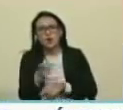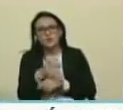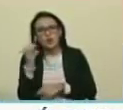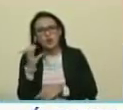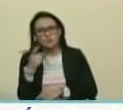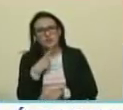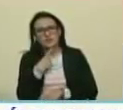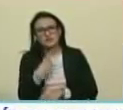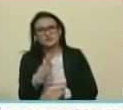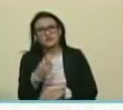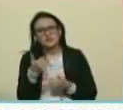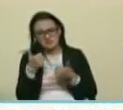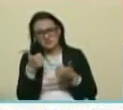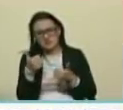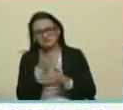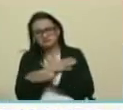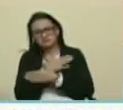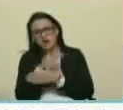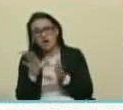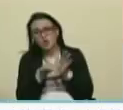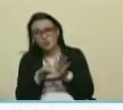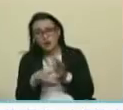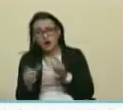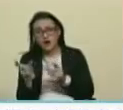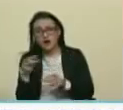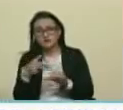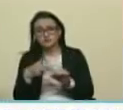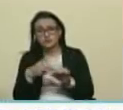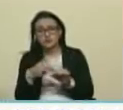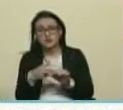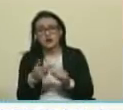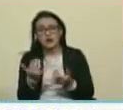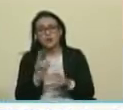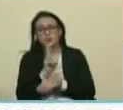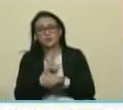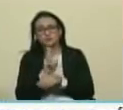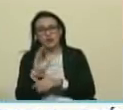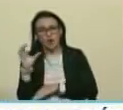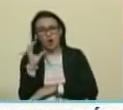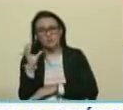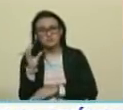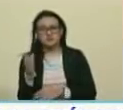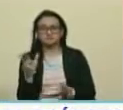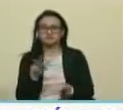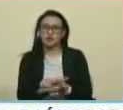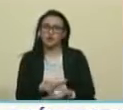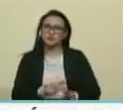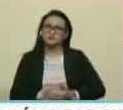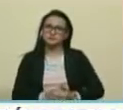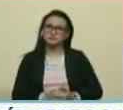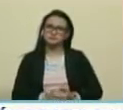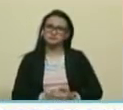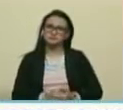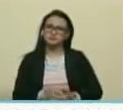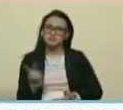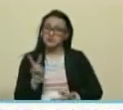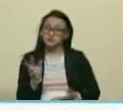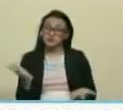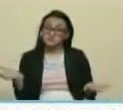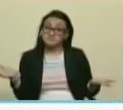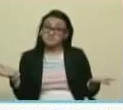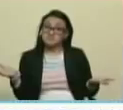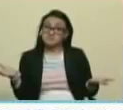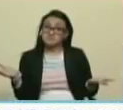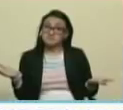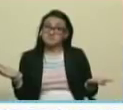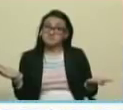que está bien que se roben esa gasolina y que se consuma en la República de Colombia. Aún así, Venezuela ha mantenido que